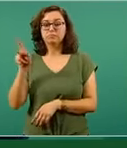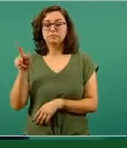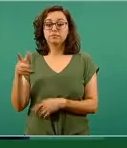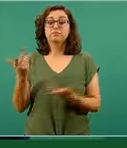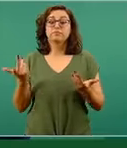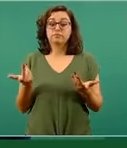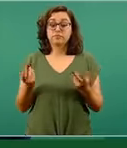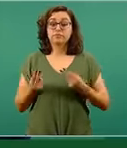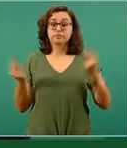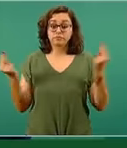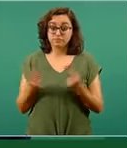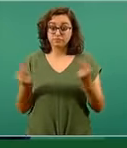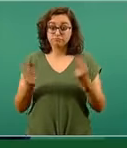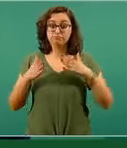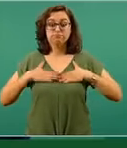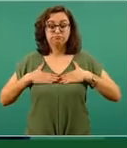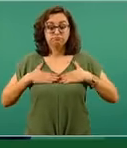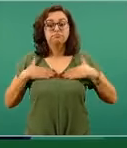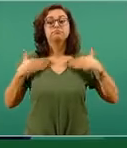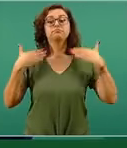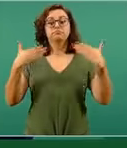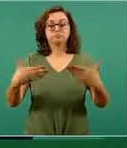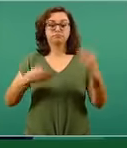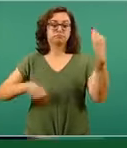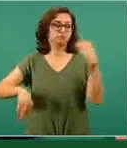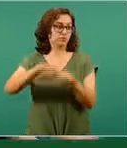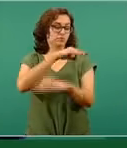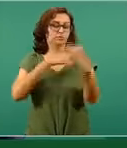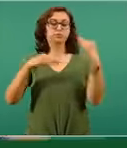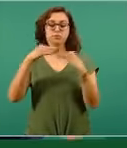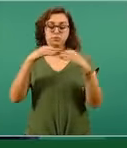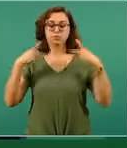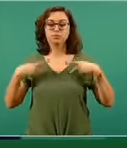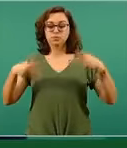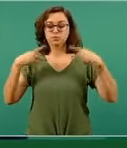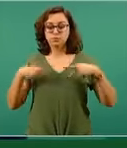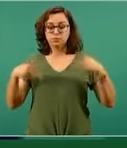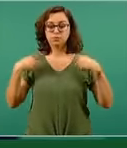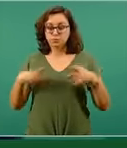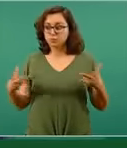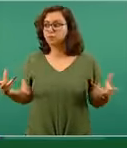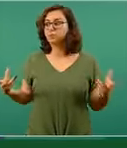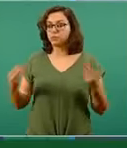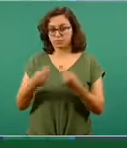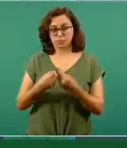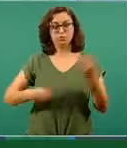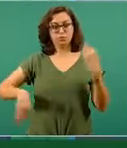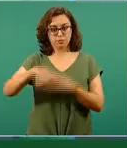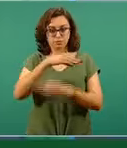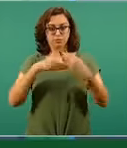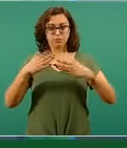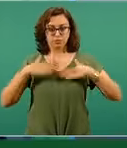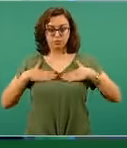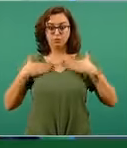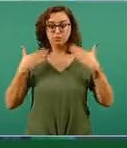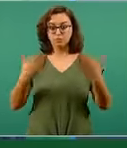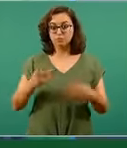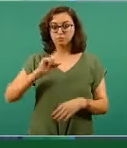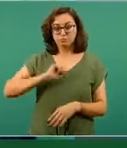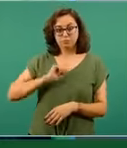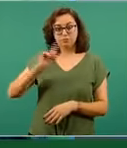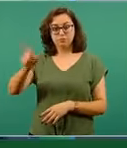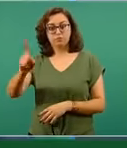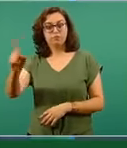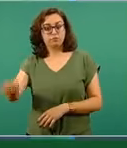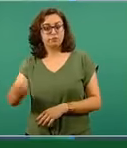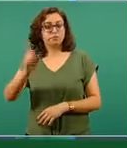ya, confianza, confianza en todos unos y otros, del gobierno a la sociedad, de la sociedad al gobierno, todos